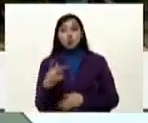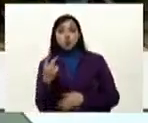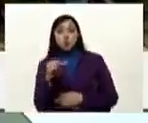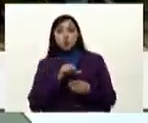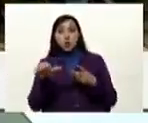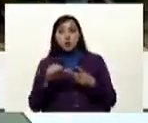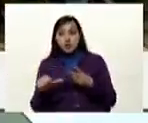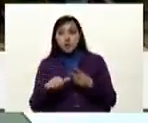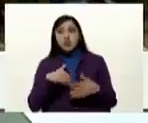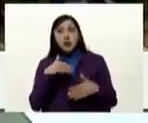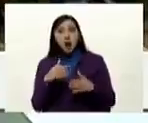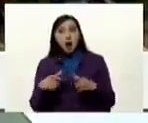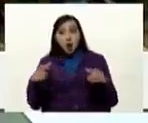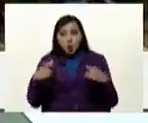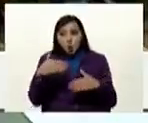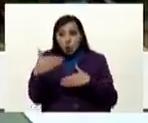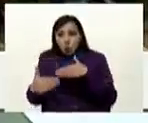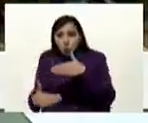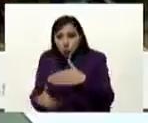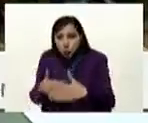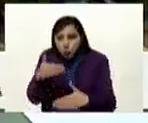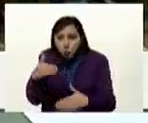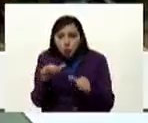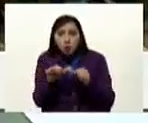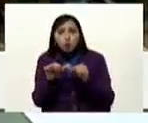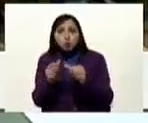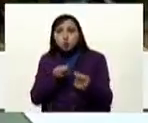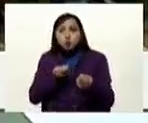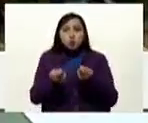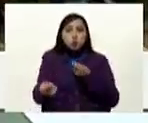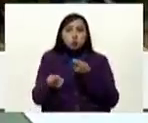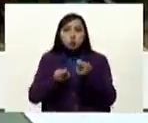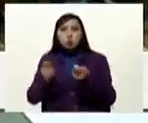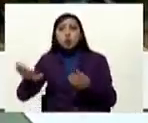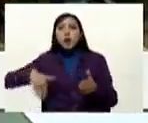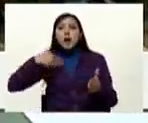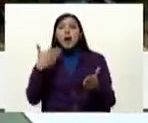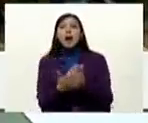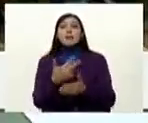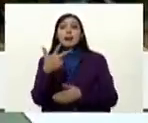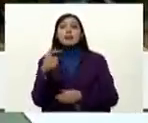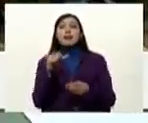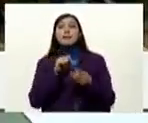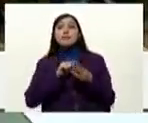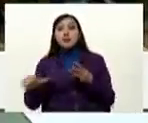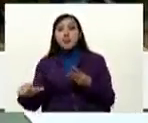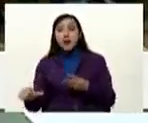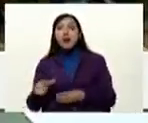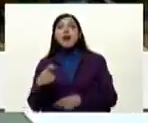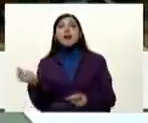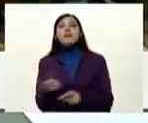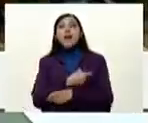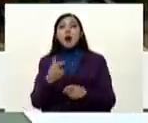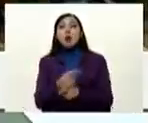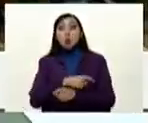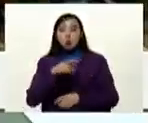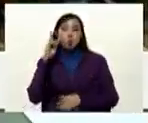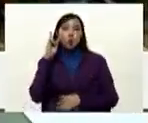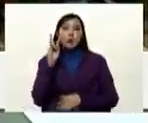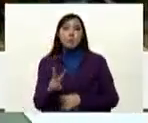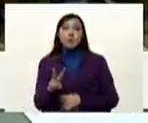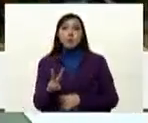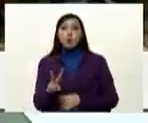descenso lento y sostenido hasta la tercera semana de agosto, cuando observamos